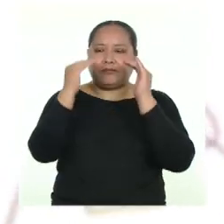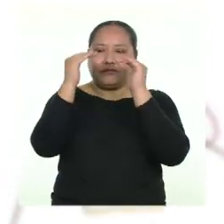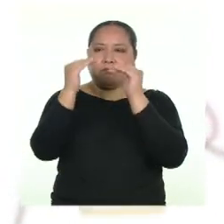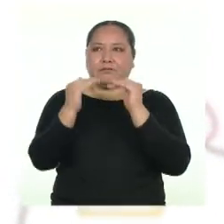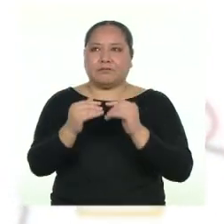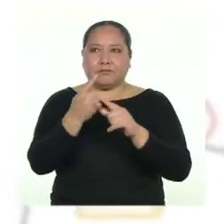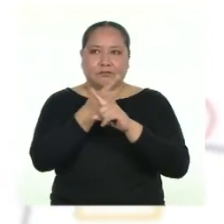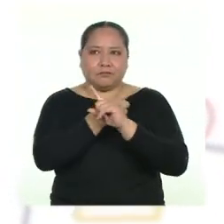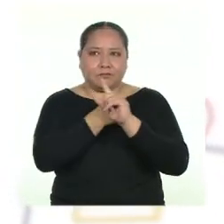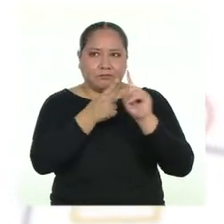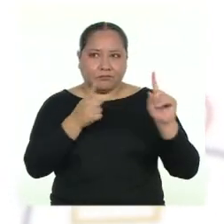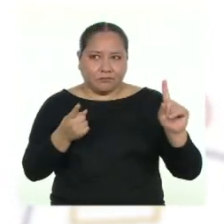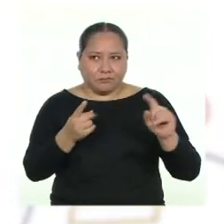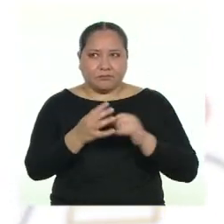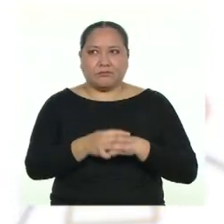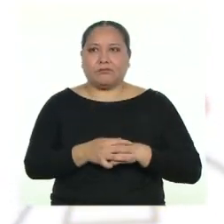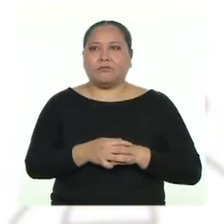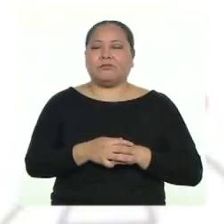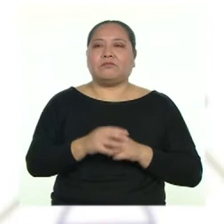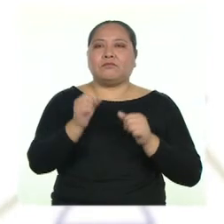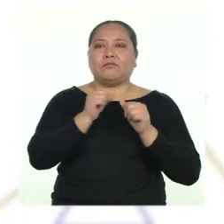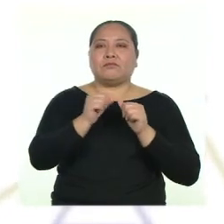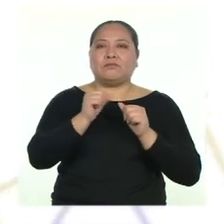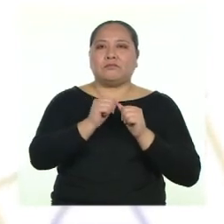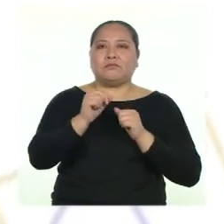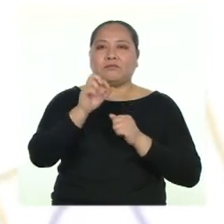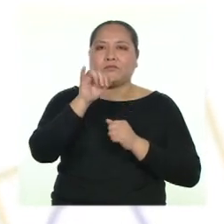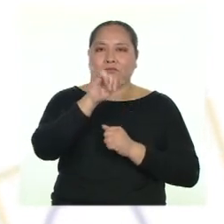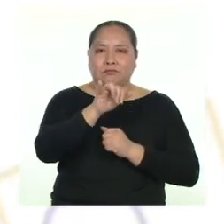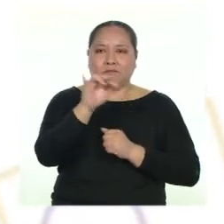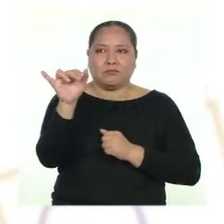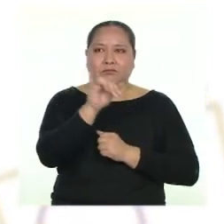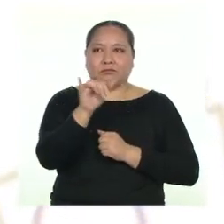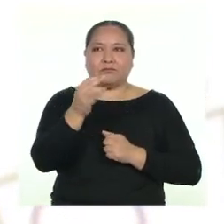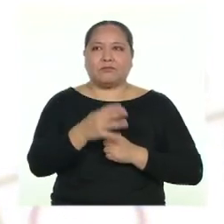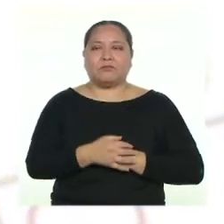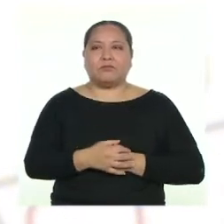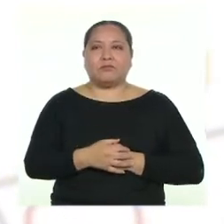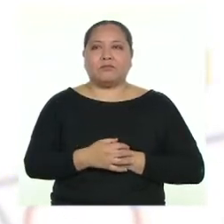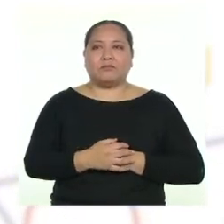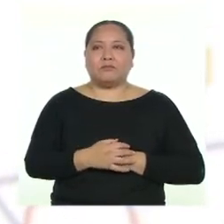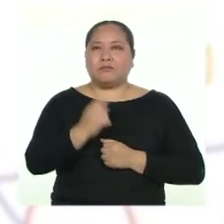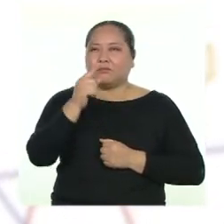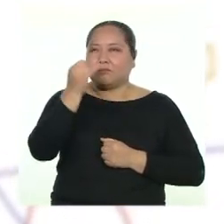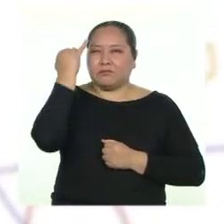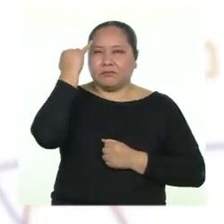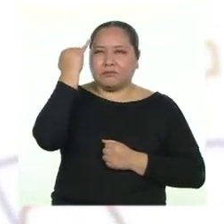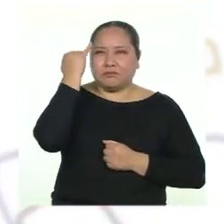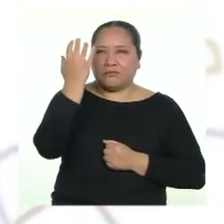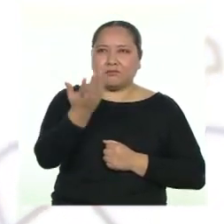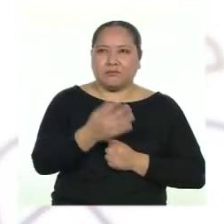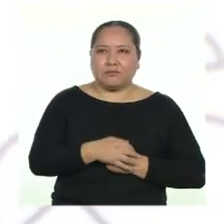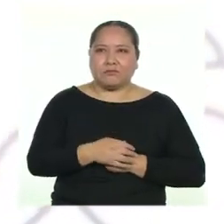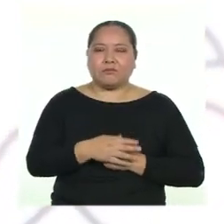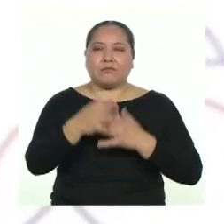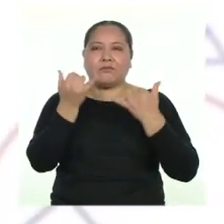vean diferentes, el valor de y será el mismo. Siguiendo esta lógica, el método que veremos a